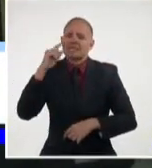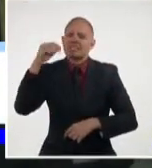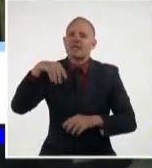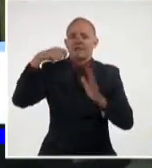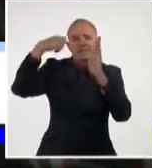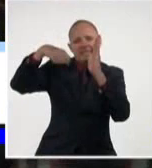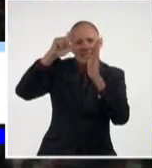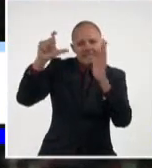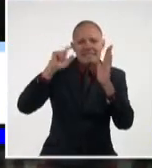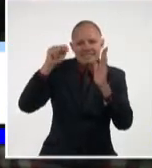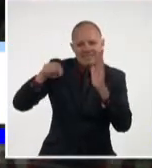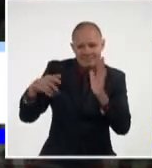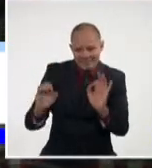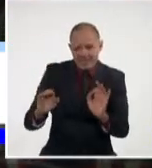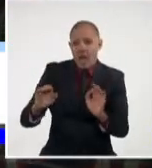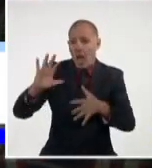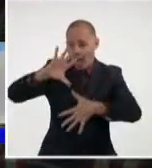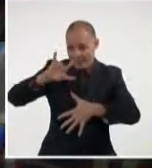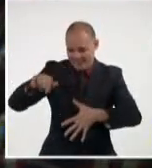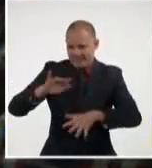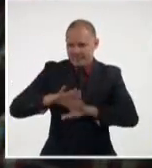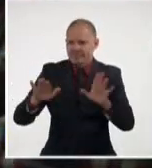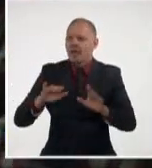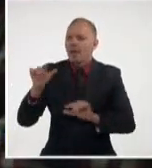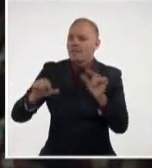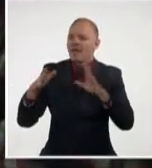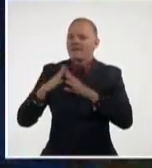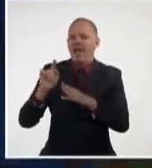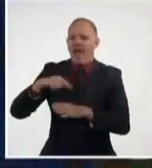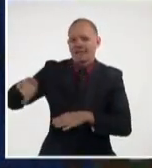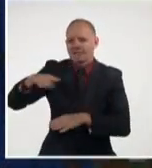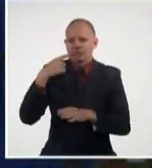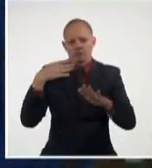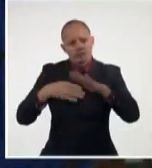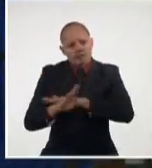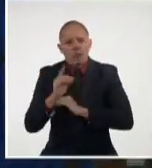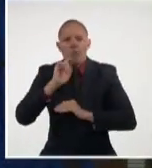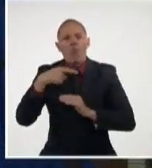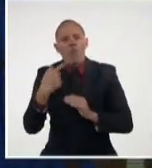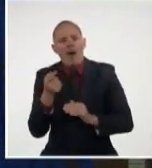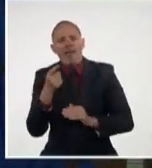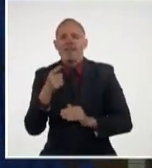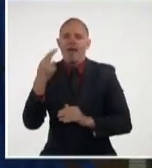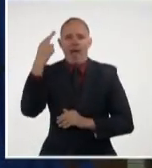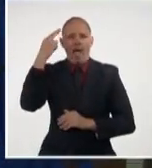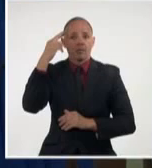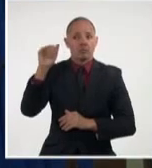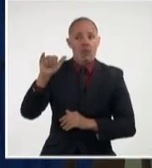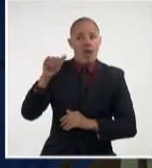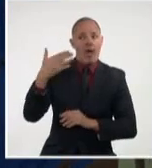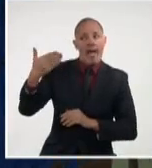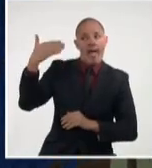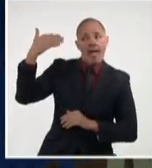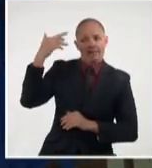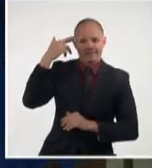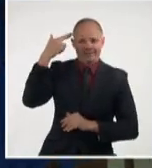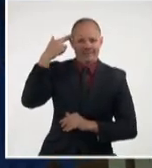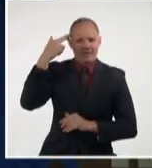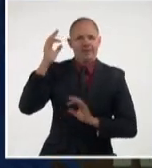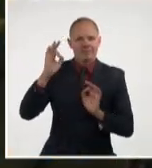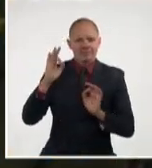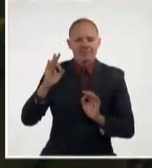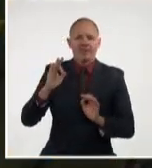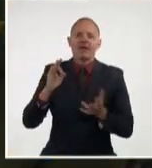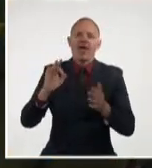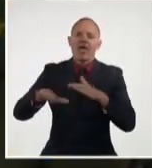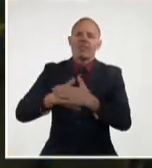los yaguajayenses en doble conmemoración justo el día en que tropas del ejército rebelde liberaran Yaguajay en el histórico diciembre